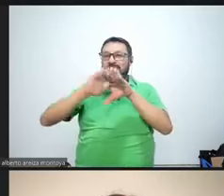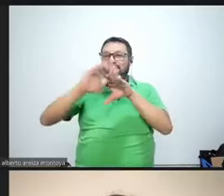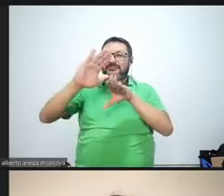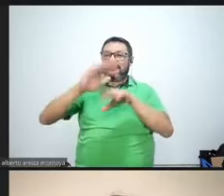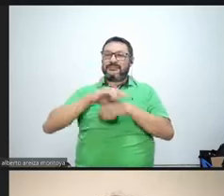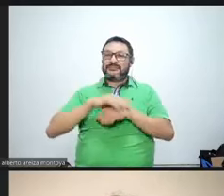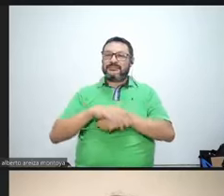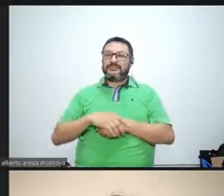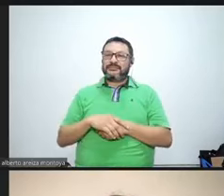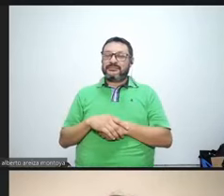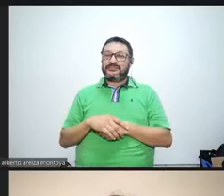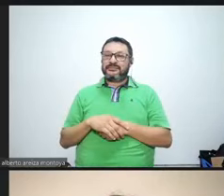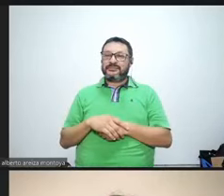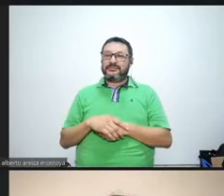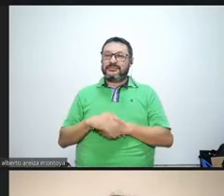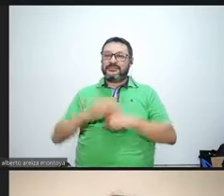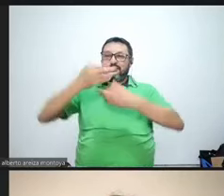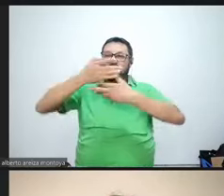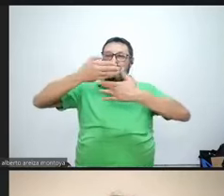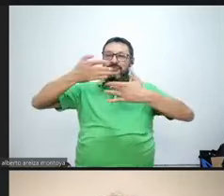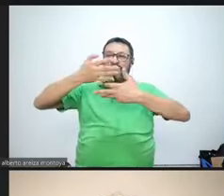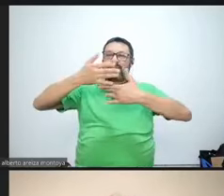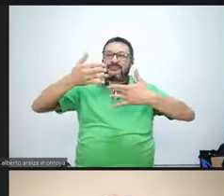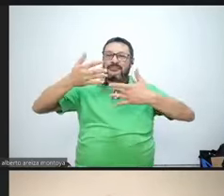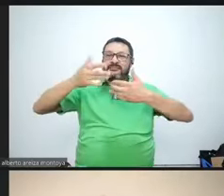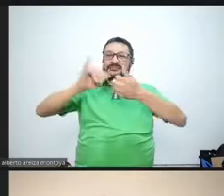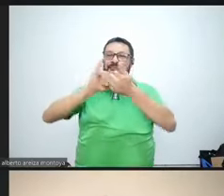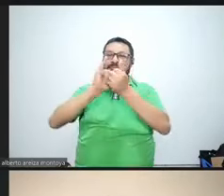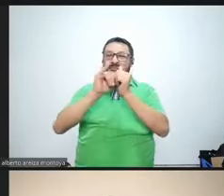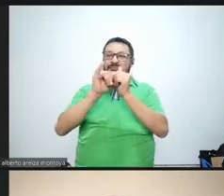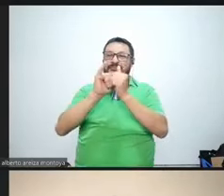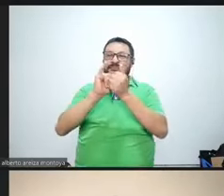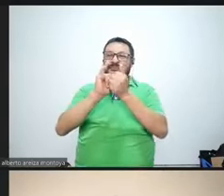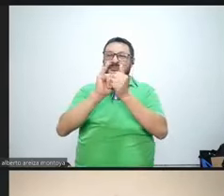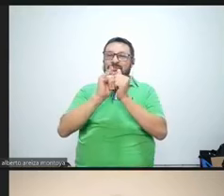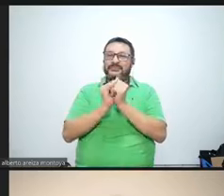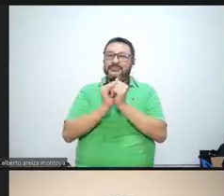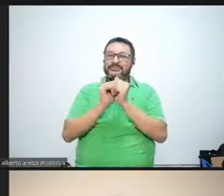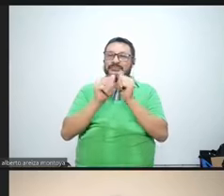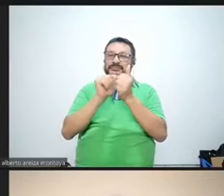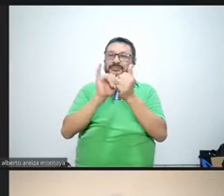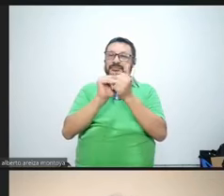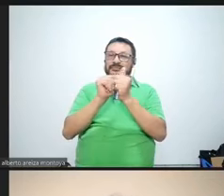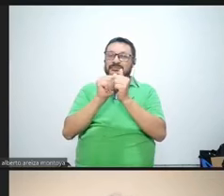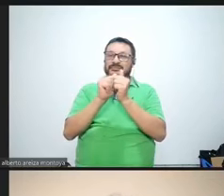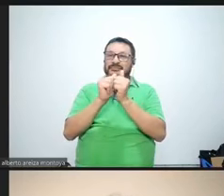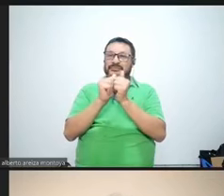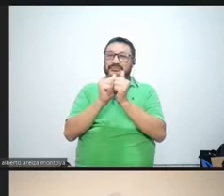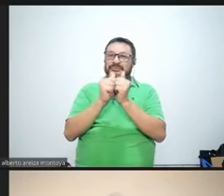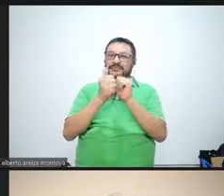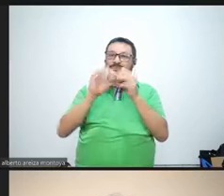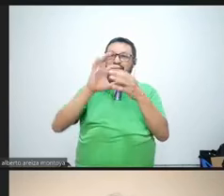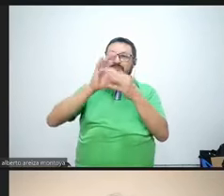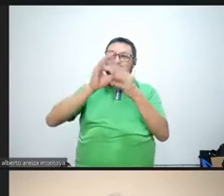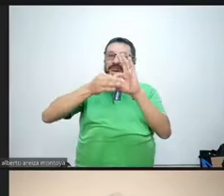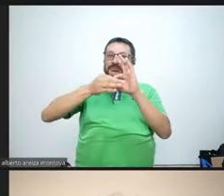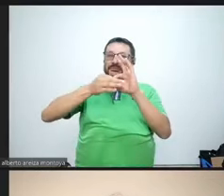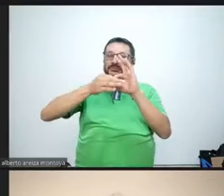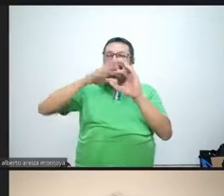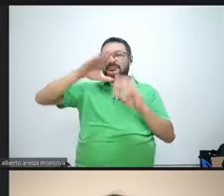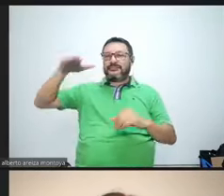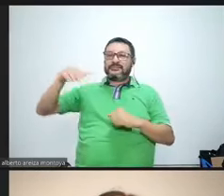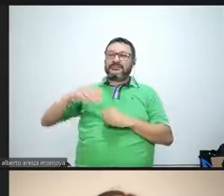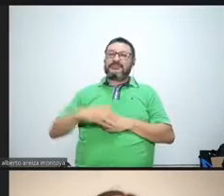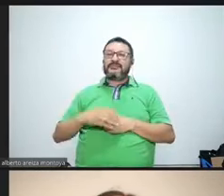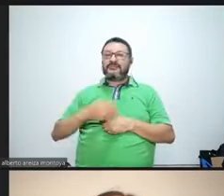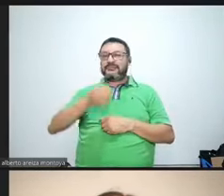un mensaje que manda Indeportes Antioquia con el profesor Luis Fernando Montoya, una campaña que está haciendo. Y